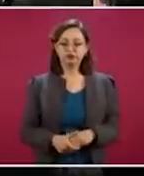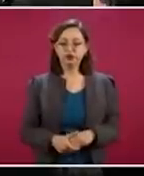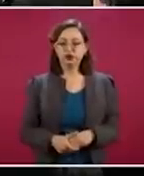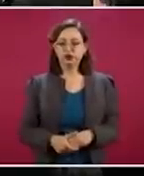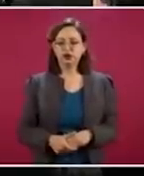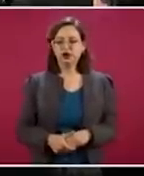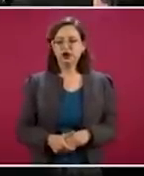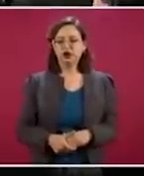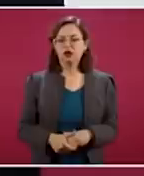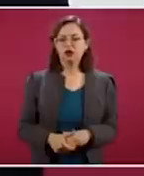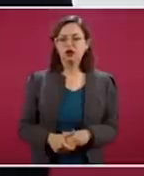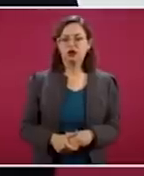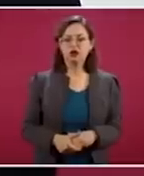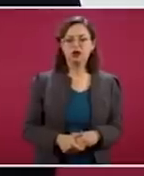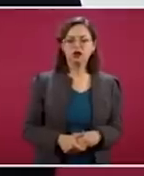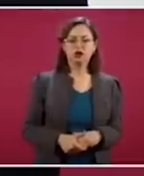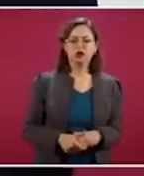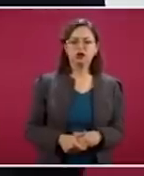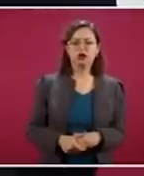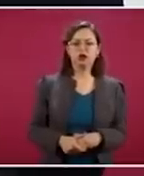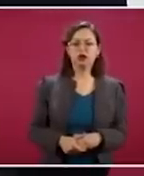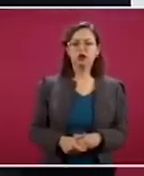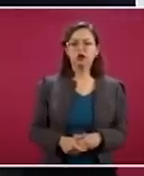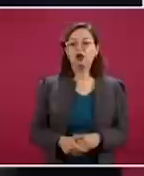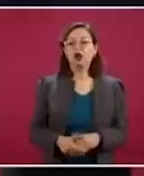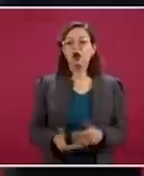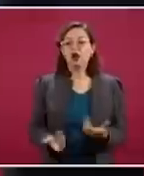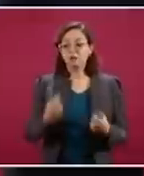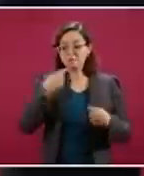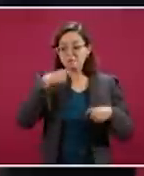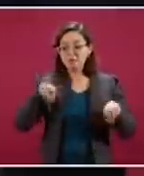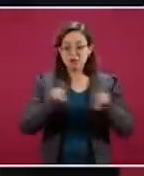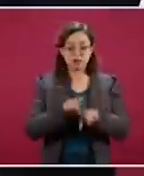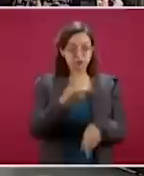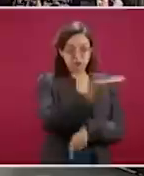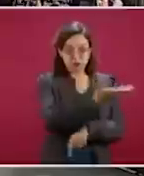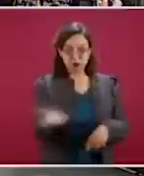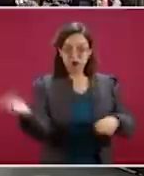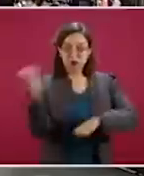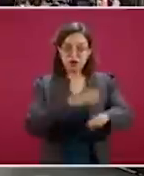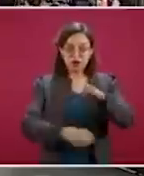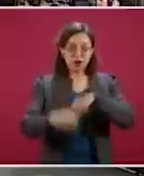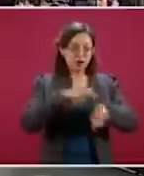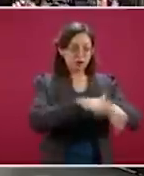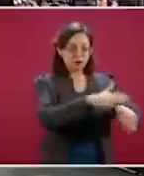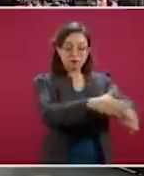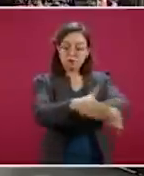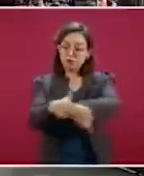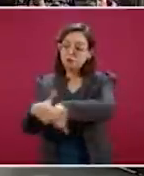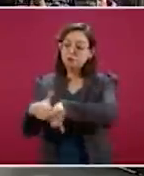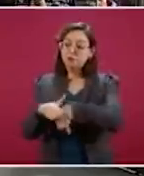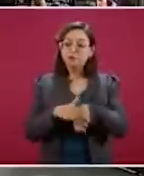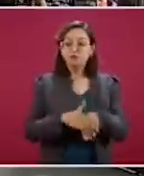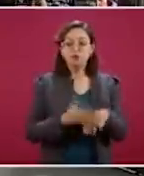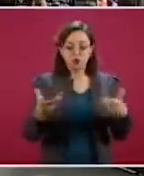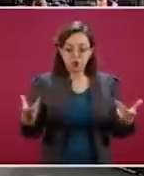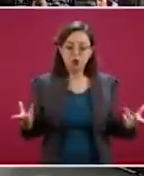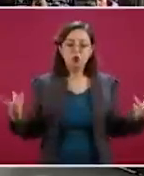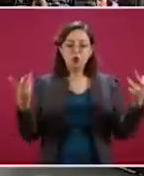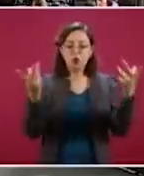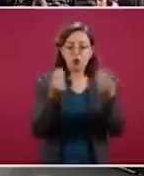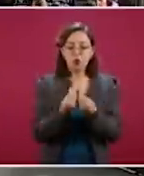Este acuerdo implica un llamado también a los señores empresarios que están aquí presentes a que nos